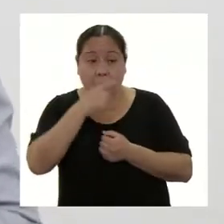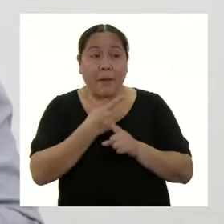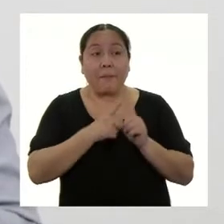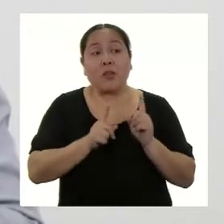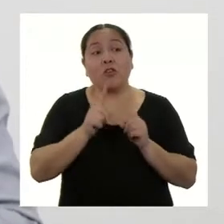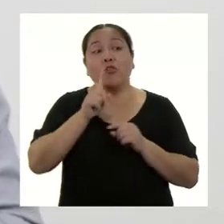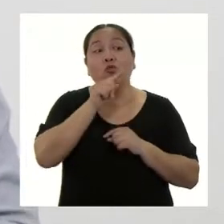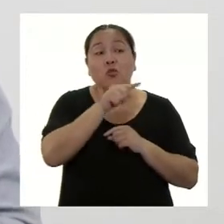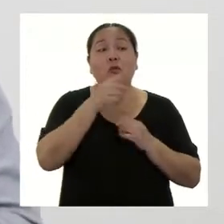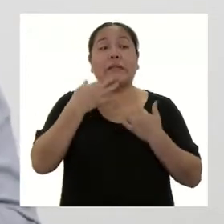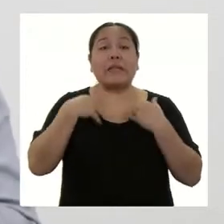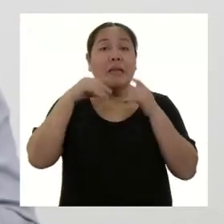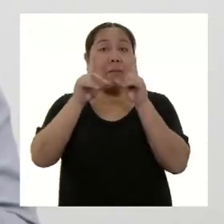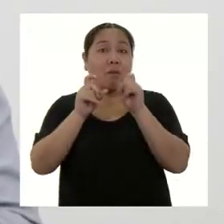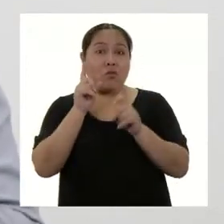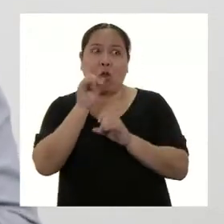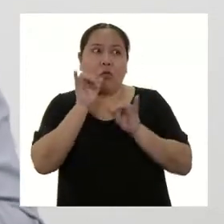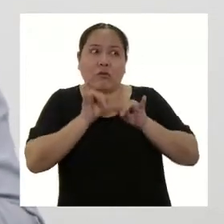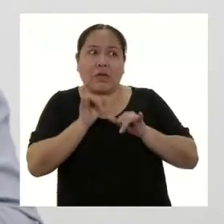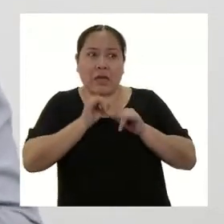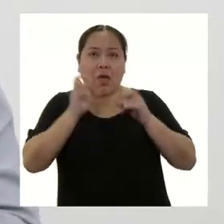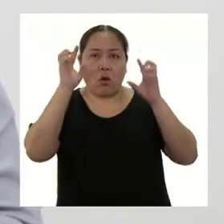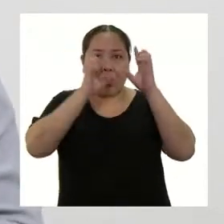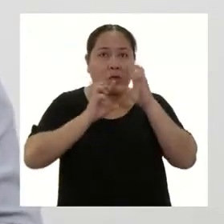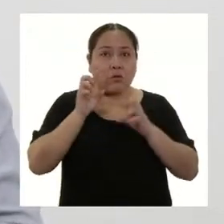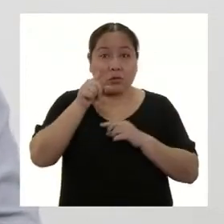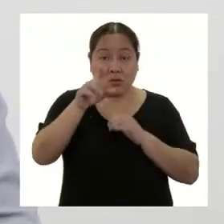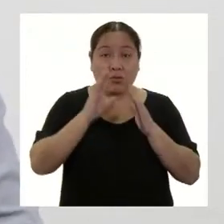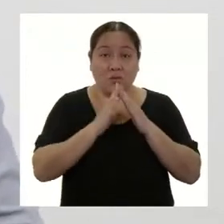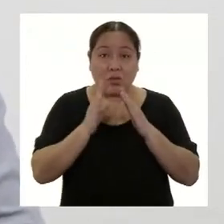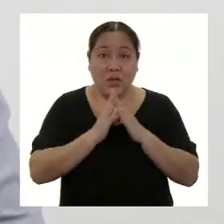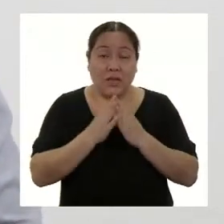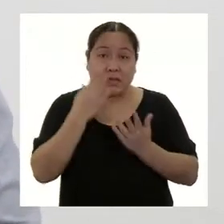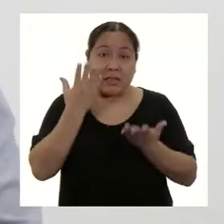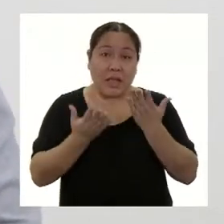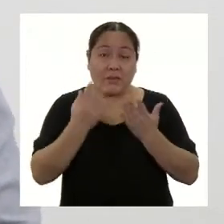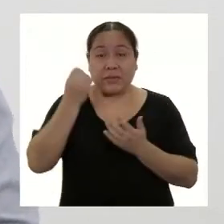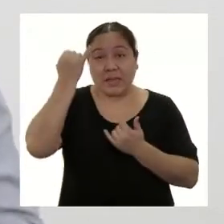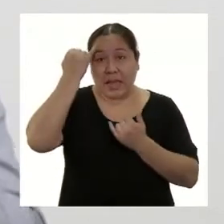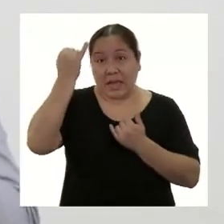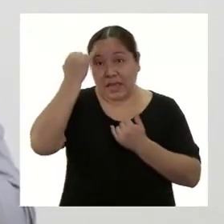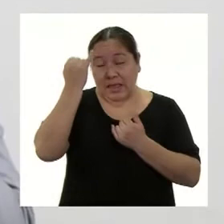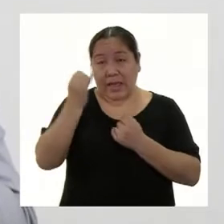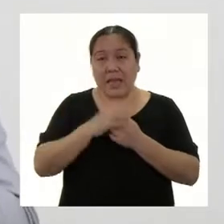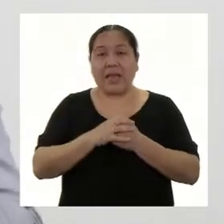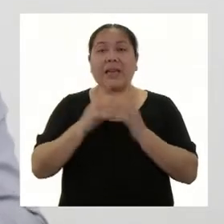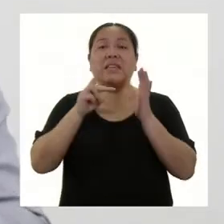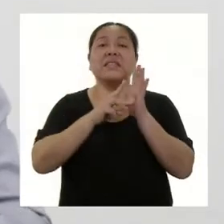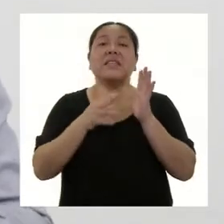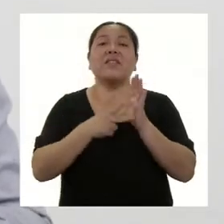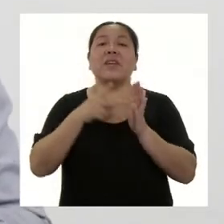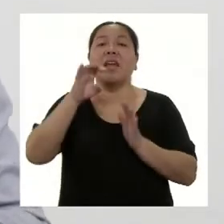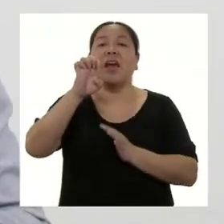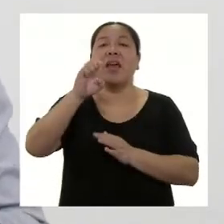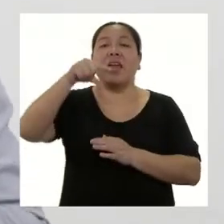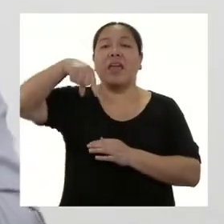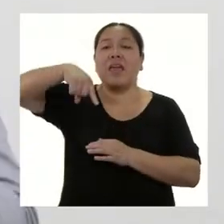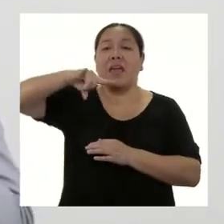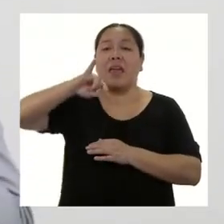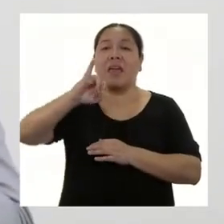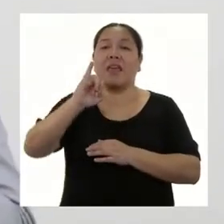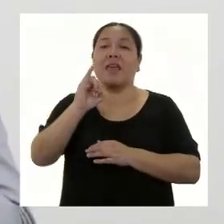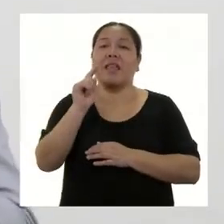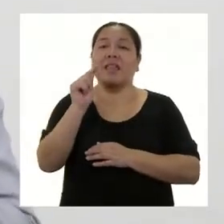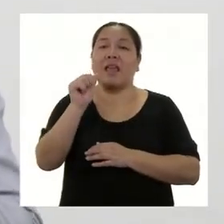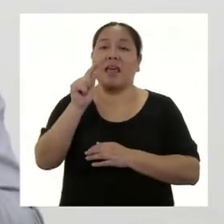y quedarte con la duda. Yo sé que alguien en su casa tiene alguna idea del significado de equitativo. Démosles